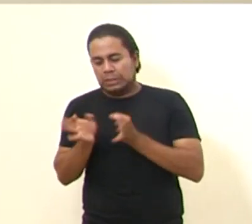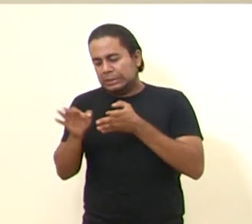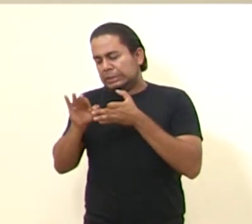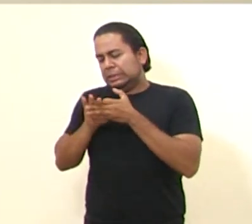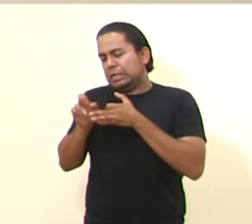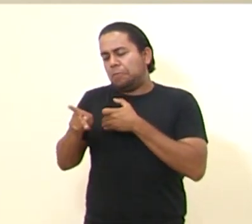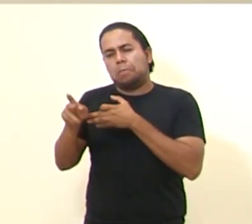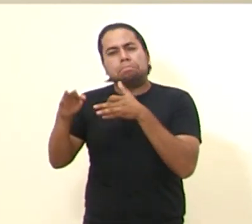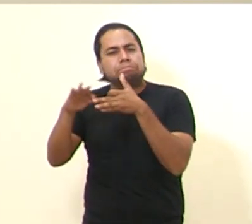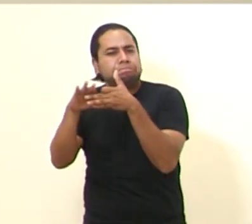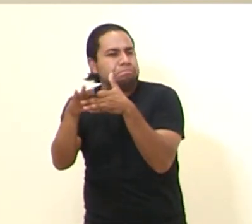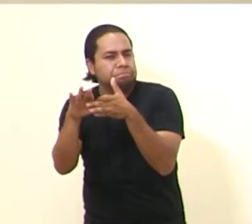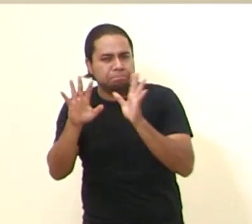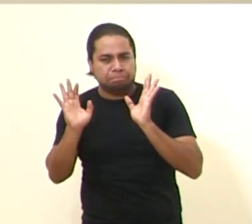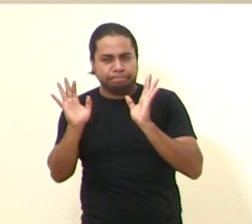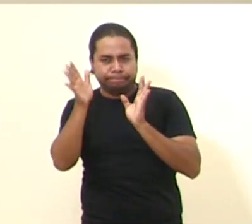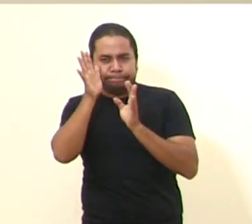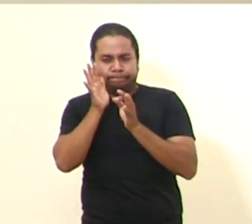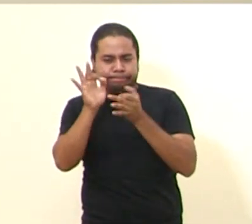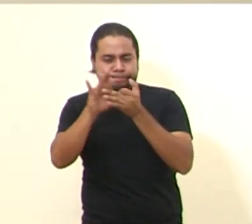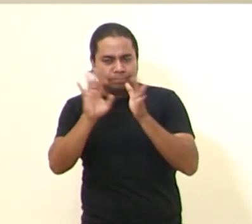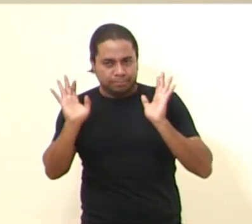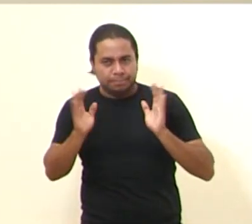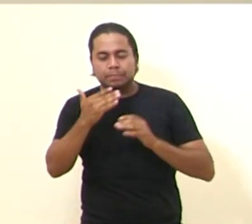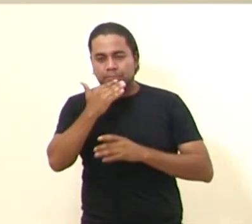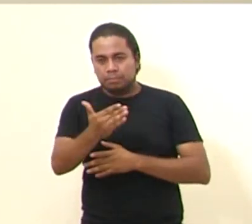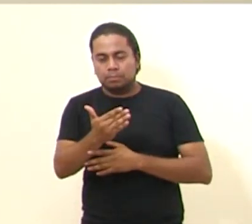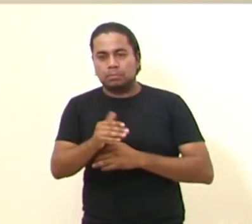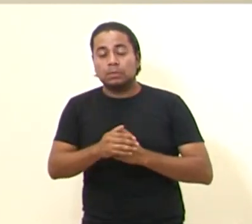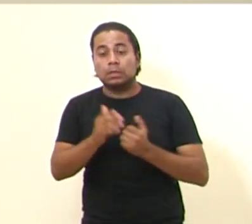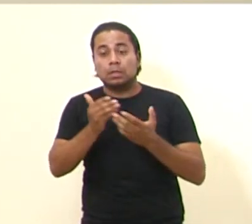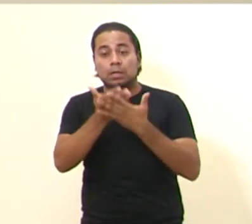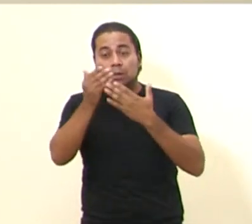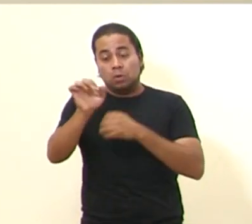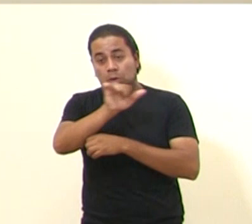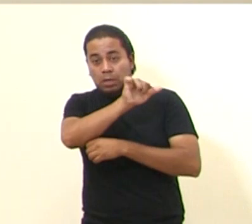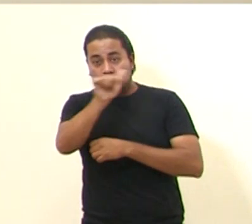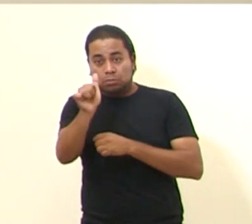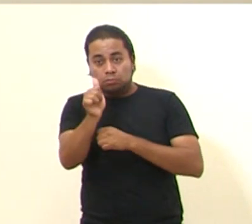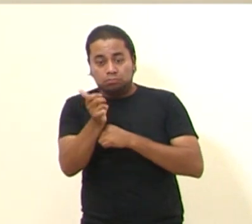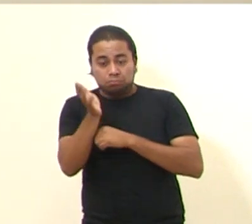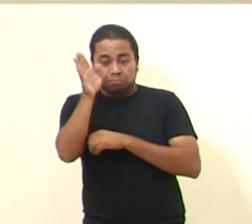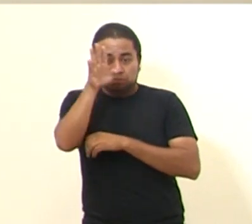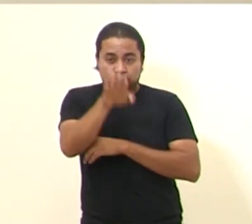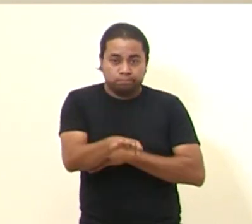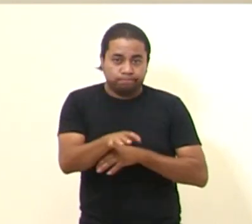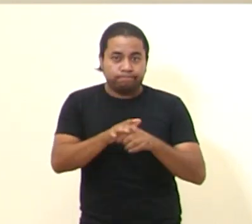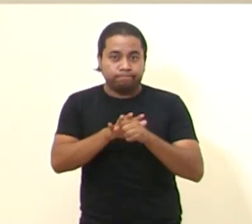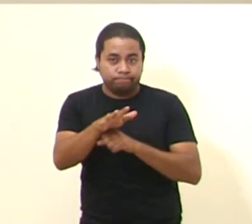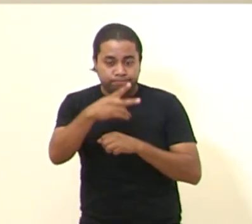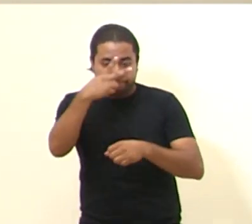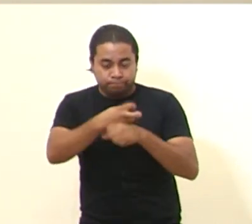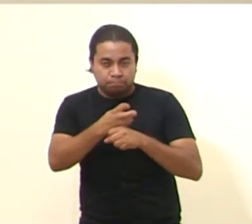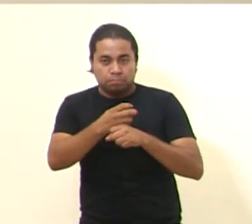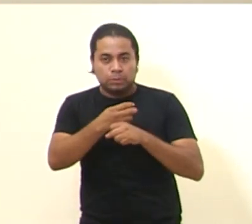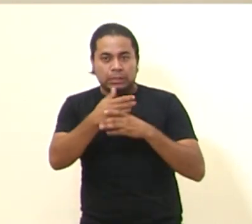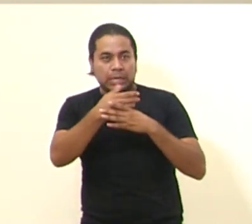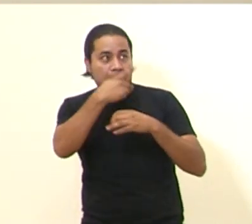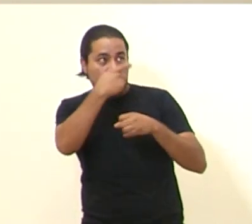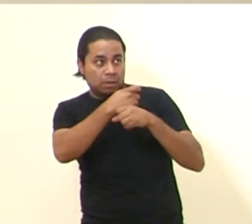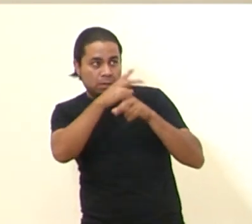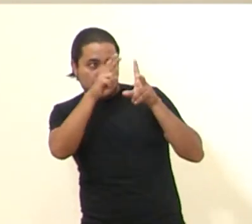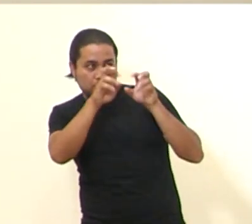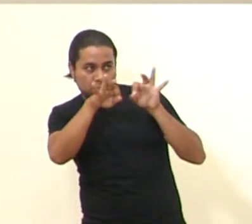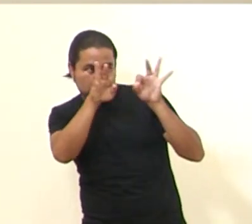que ustedes tengan, ¿sí? Ahora, ¿cuál será el siguiente paso? Ya tengo mi tema general. ¿Ahora qué